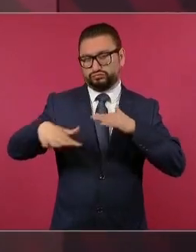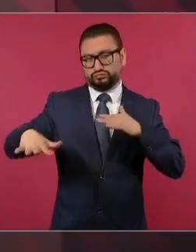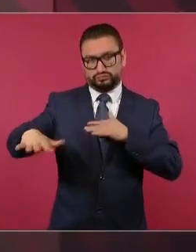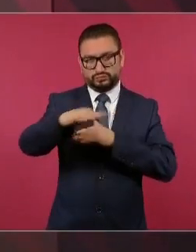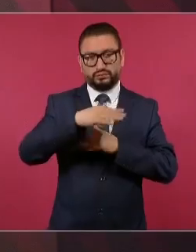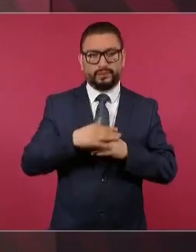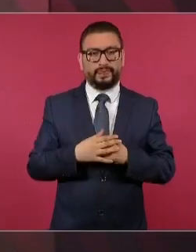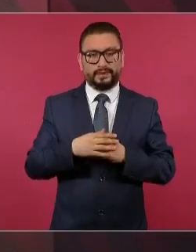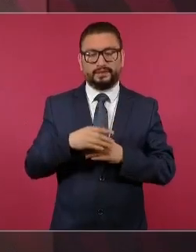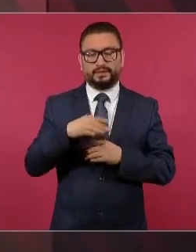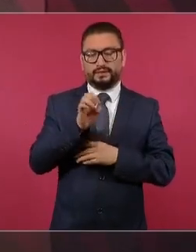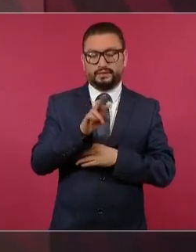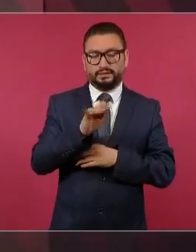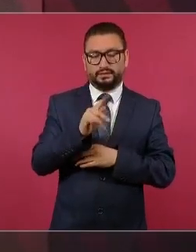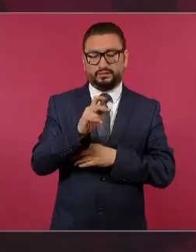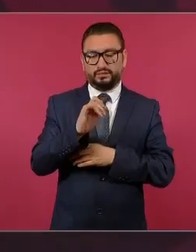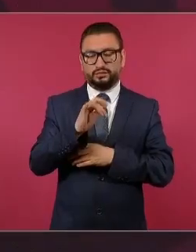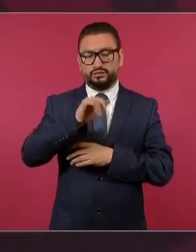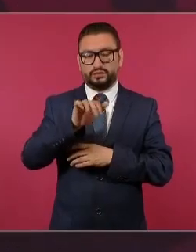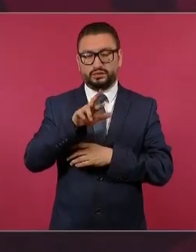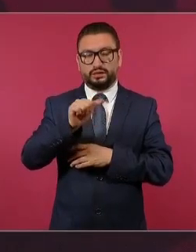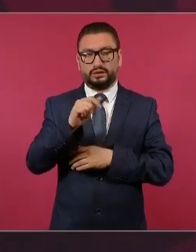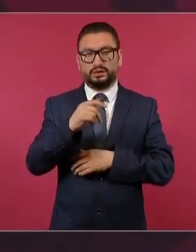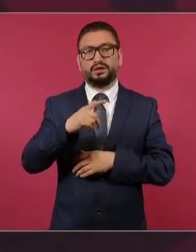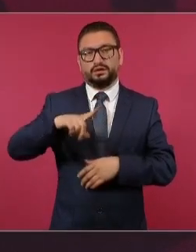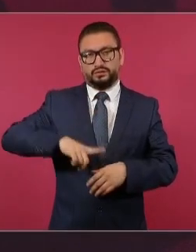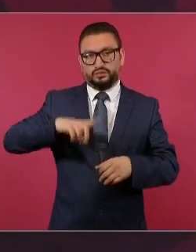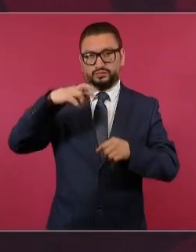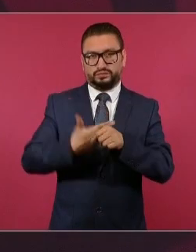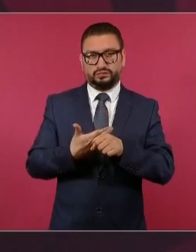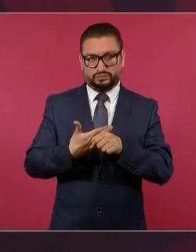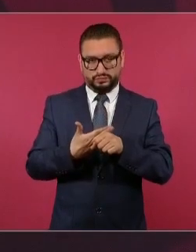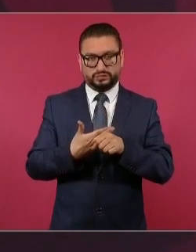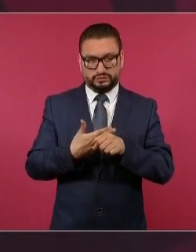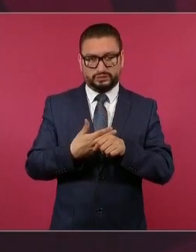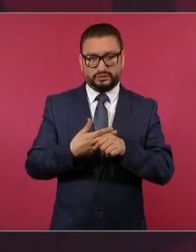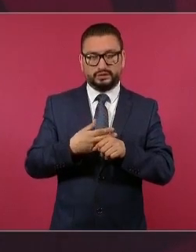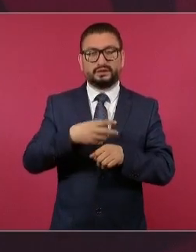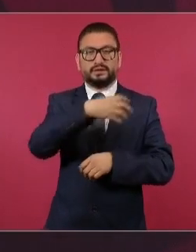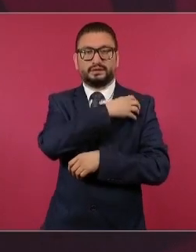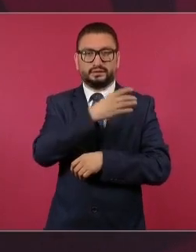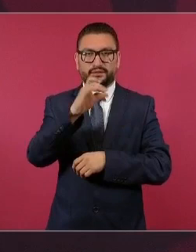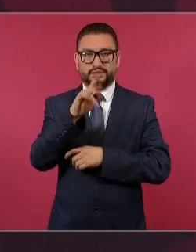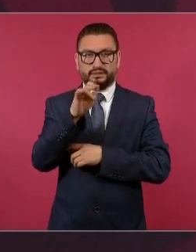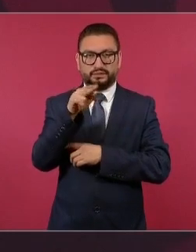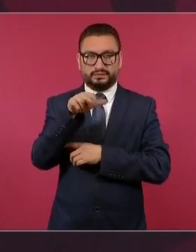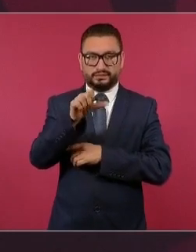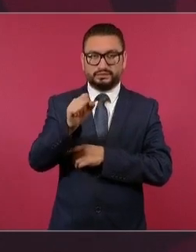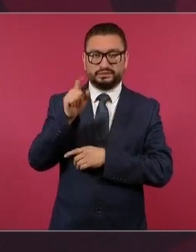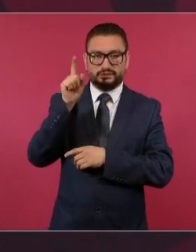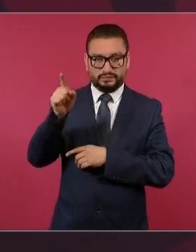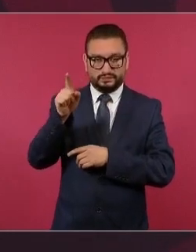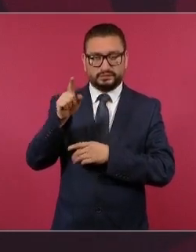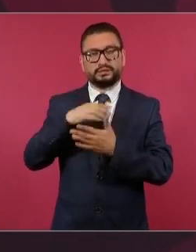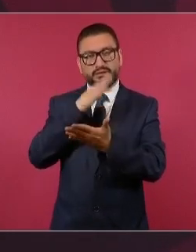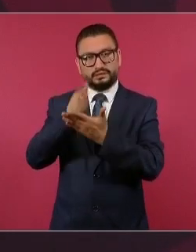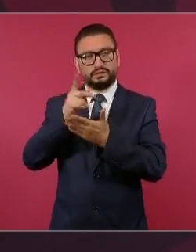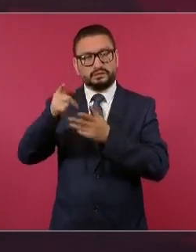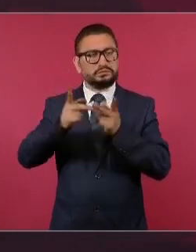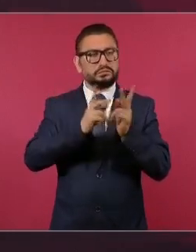y Heriberto Jara era gobernador. Iba el general Cárdenas y platicaba